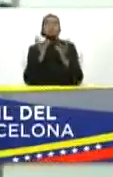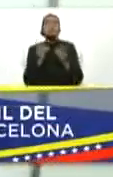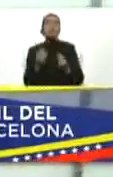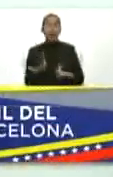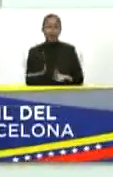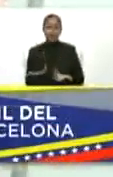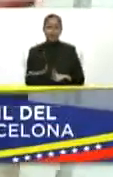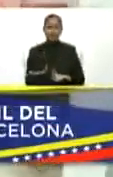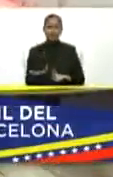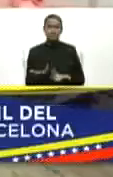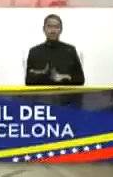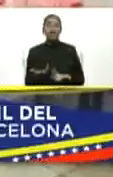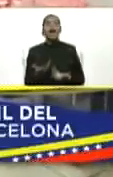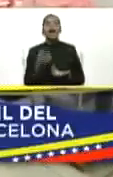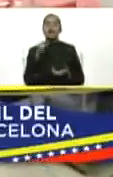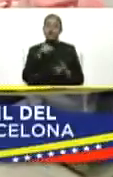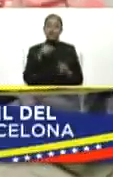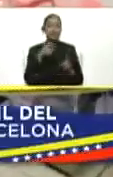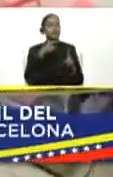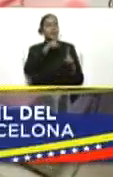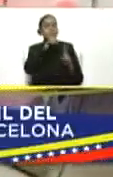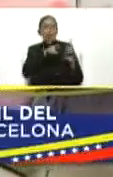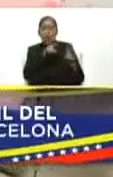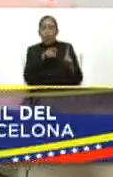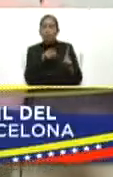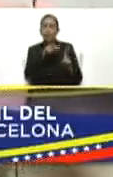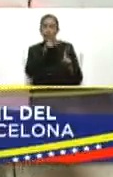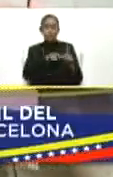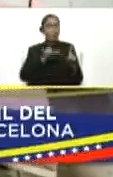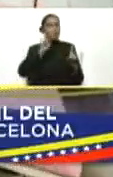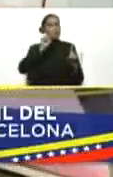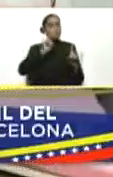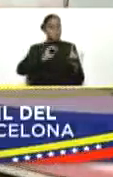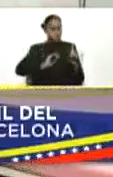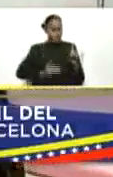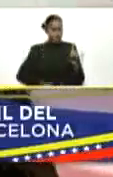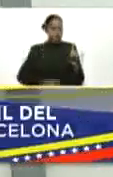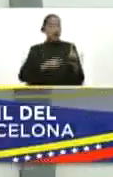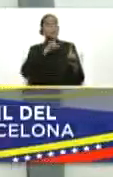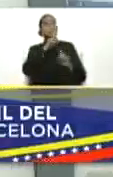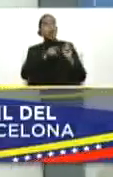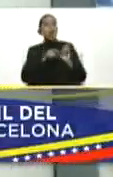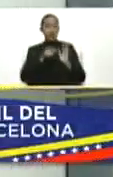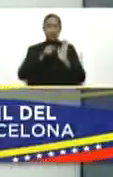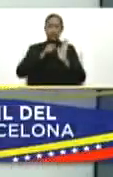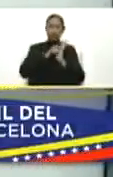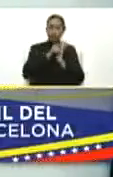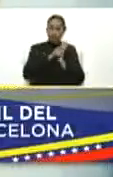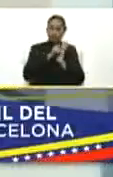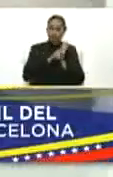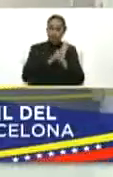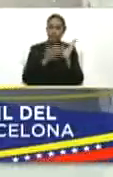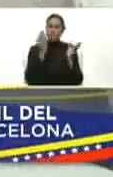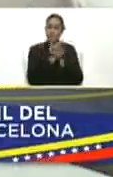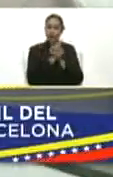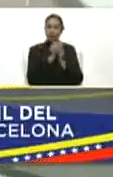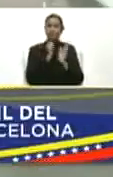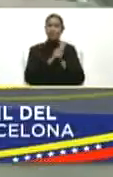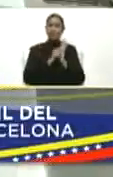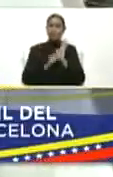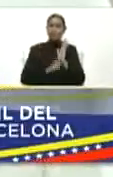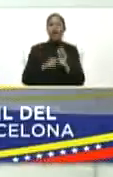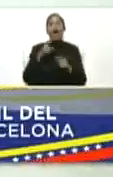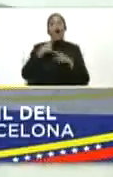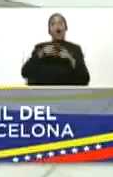cariño, orientación psicológica. ¿Qué me dice el doctor Jesús Alberto? El nivel de ansiedad. Vamos a dejar hablar a los hombres, ¿para qué dice Jesús